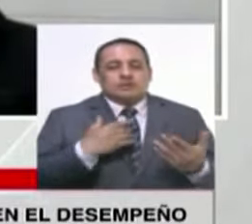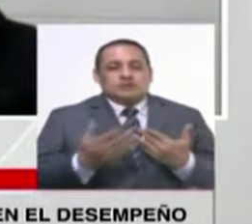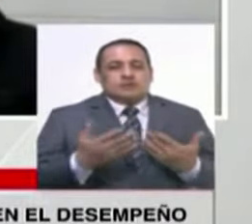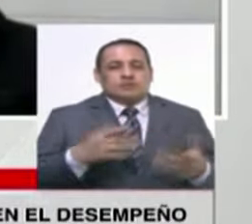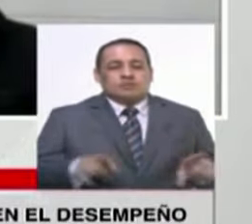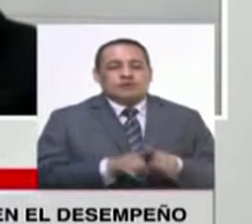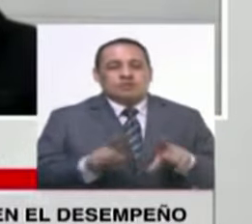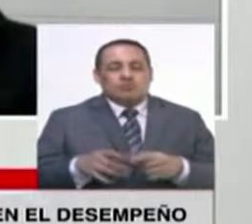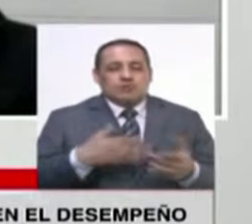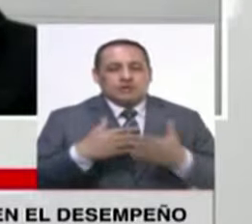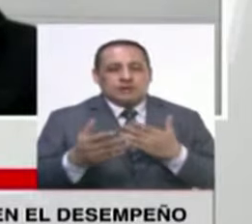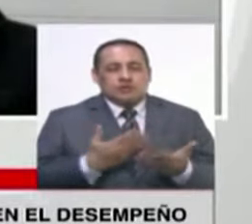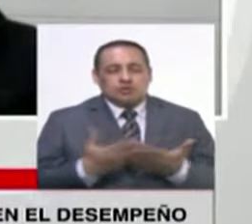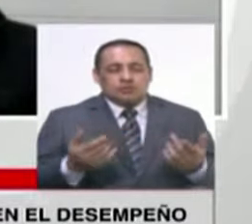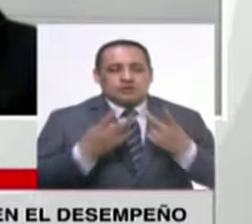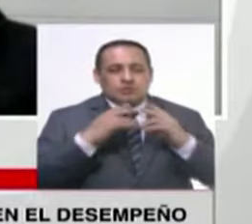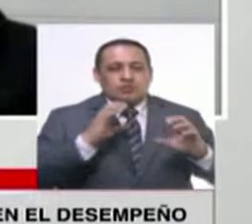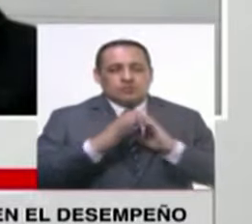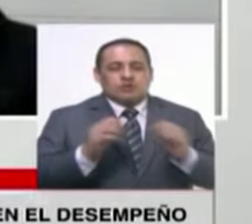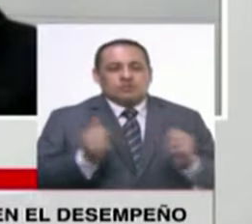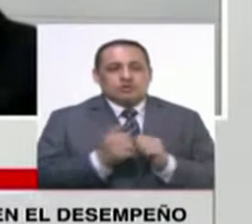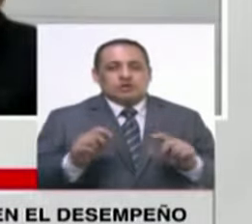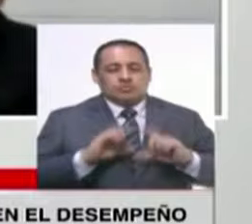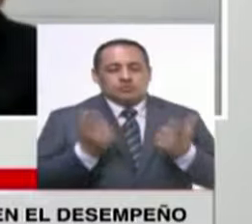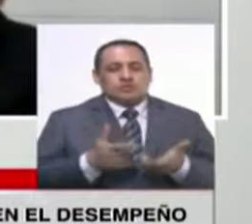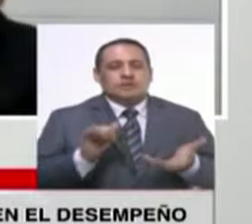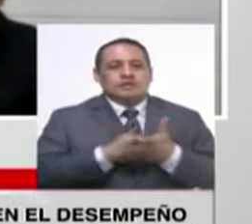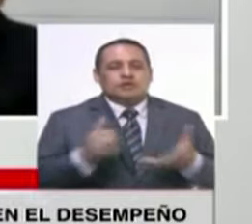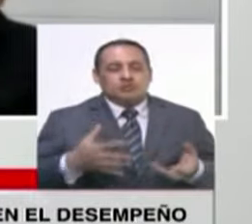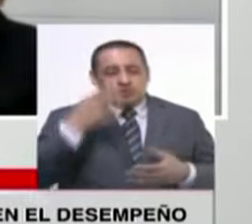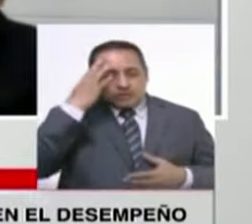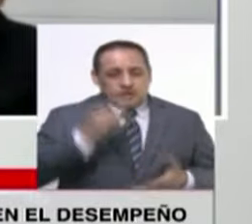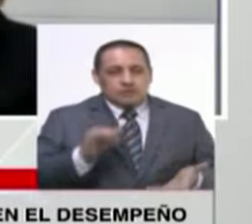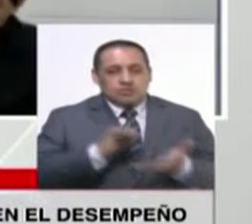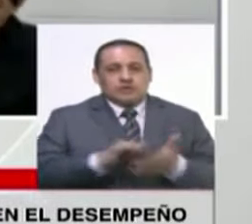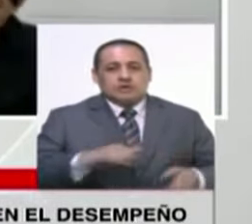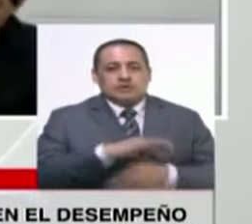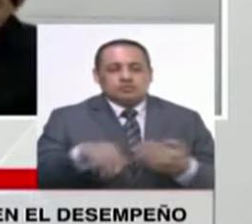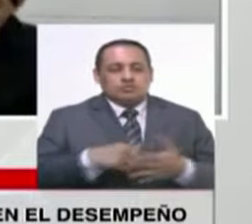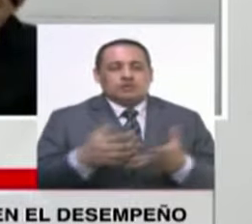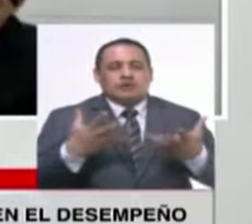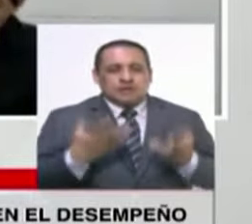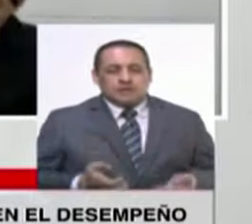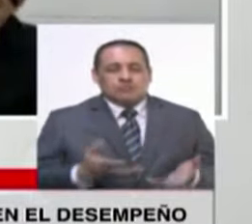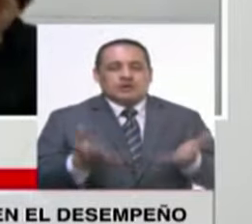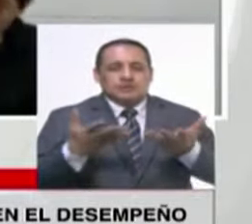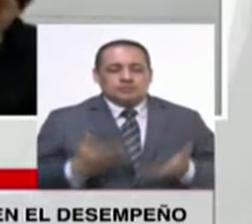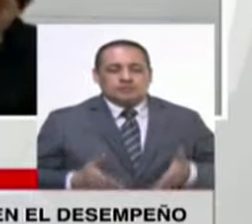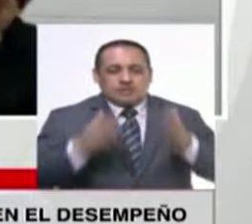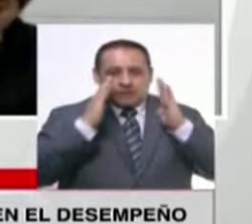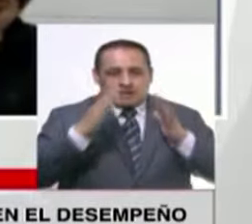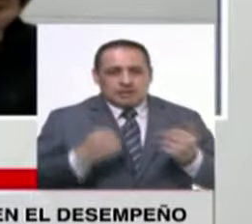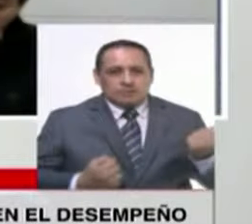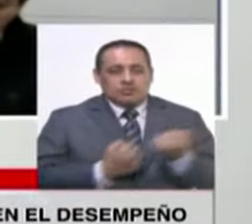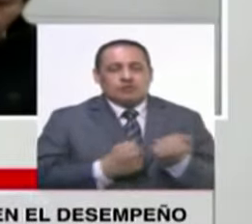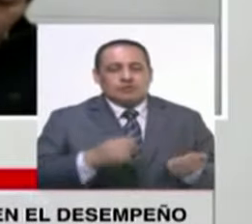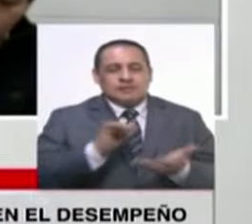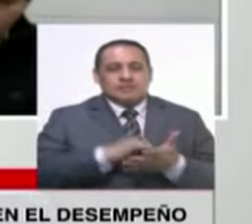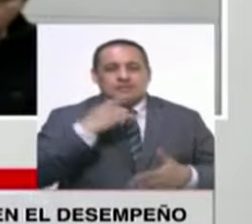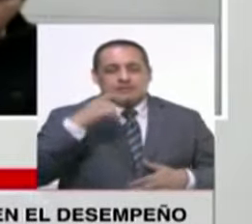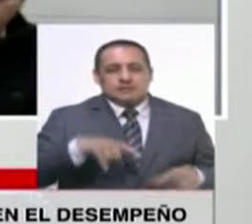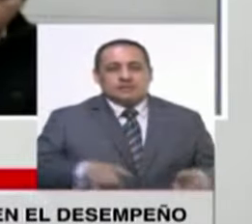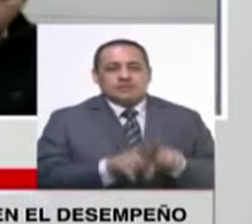en cualquier caso, debe comunicarse con nuestra comisión, que estaremos, creo yo, dispuestos a prestarle el apoyo que sea necesario si existiera